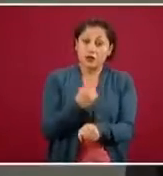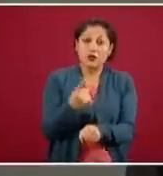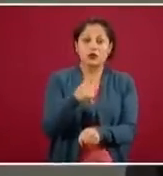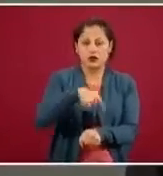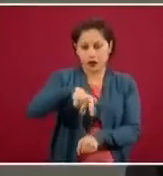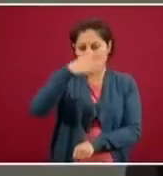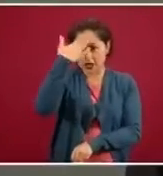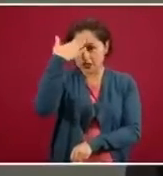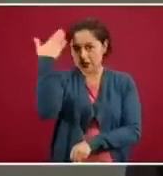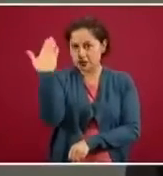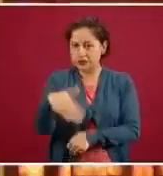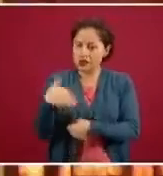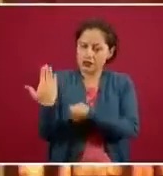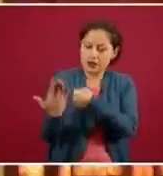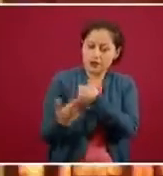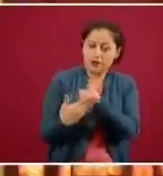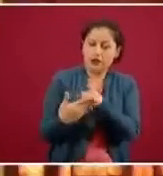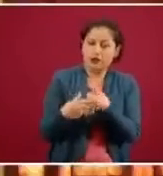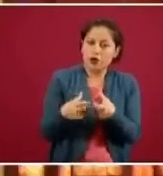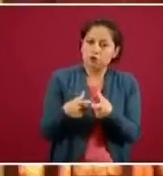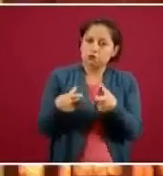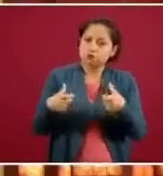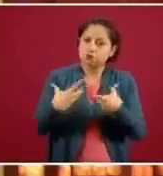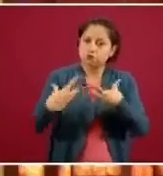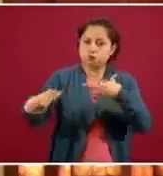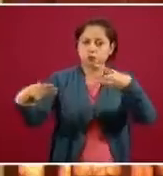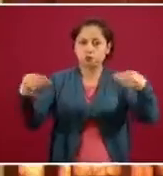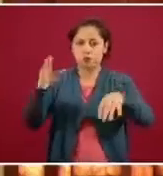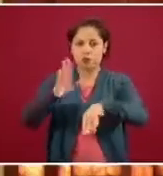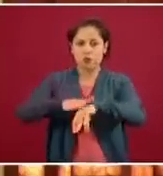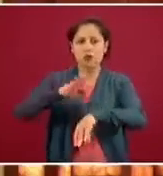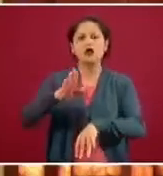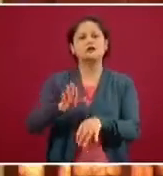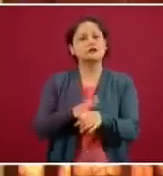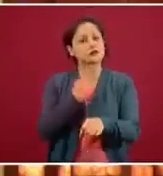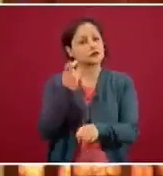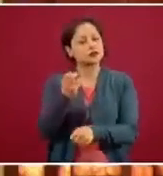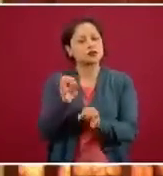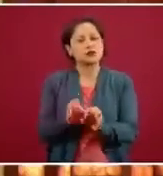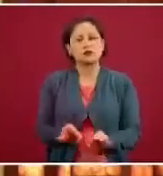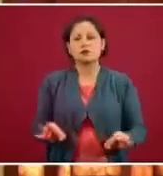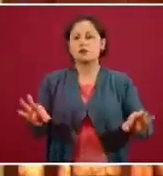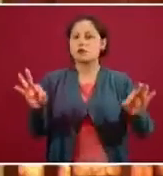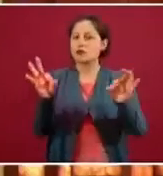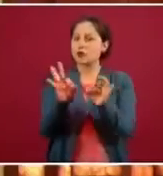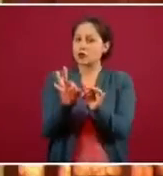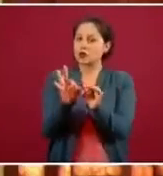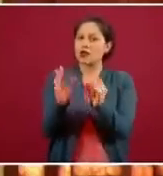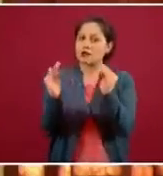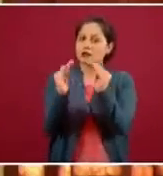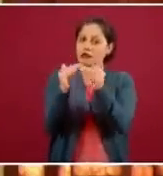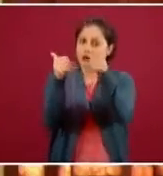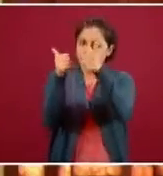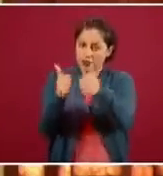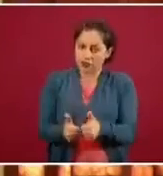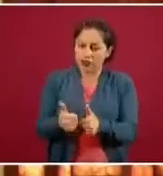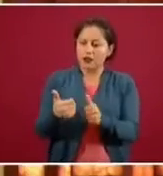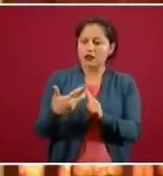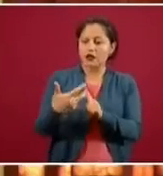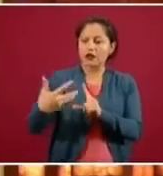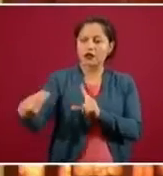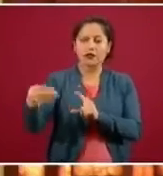importante de casos y por lo tanto un incremento del riesgo de contagiarse, padecer de la enfermedad,